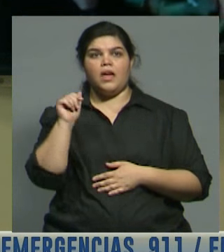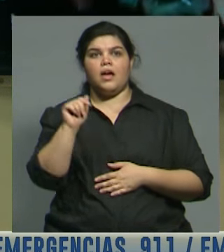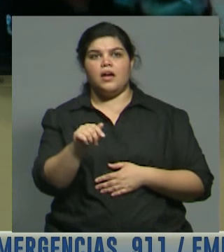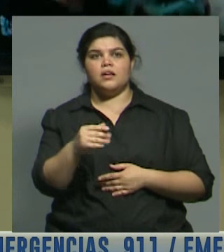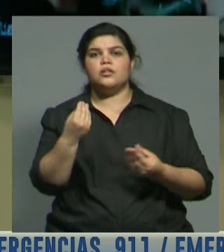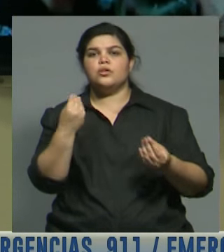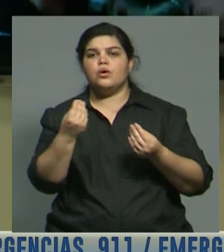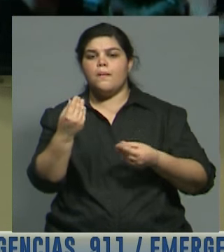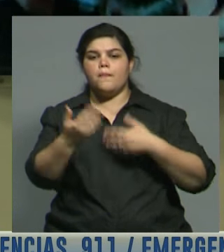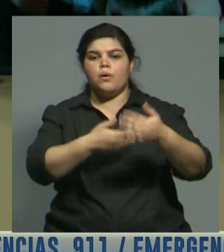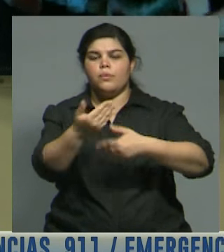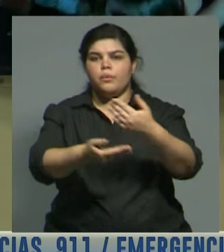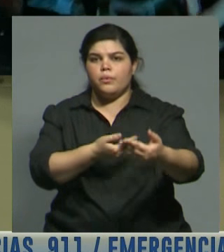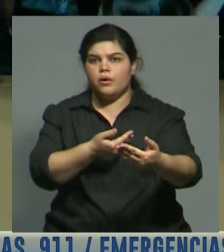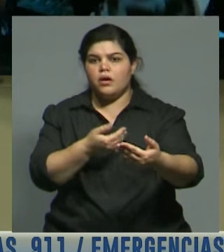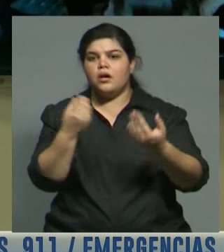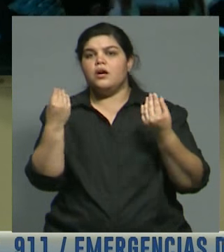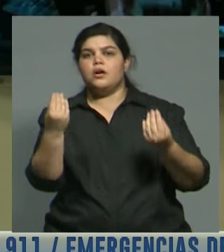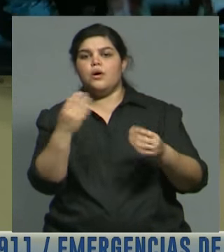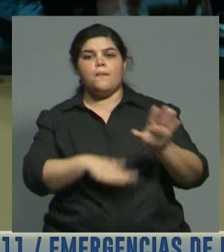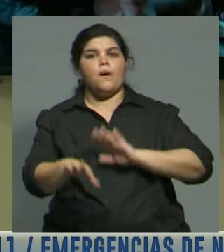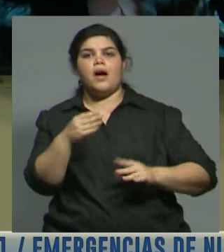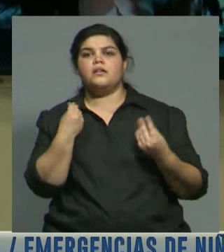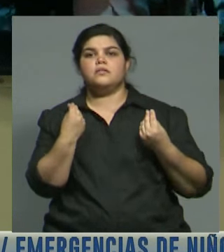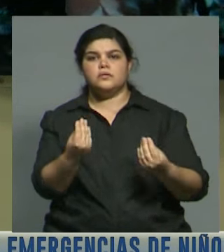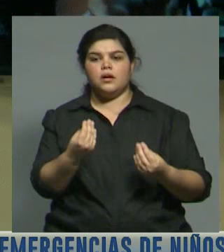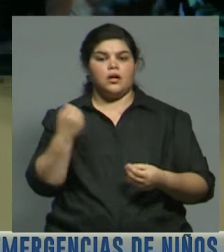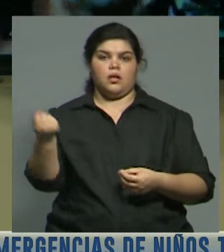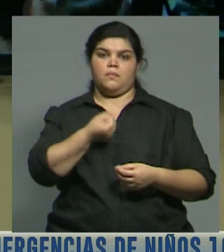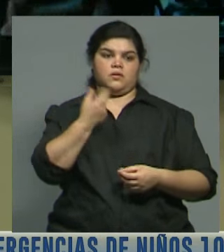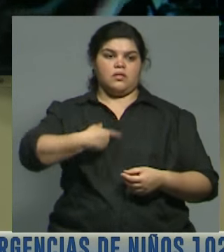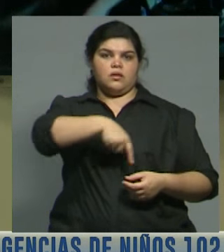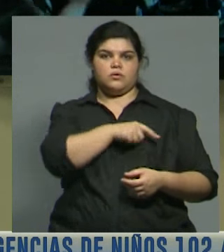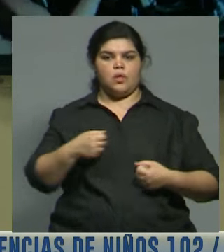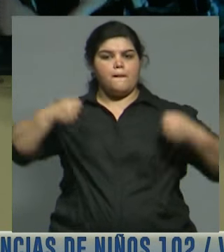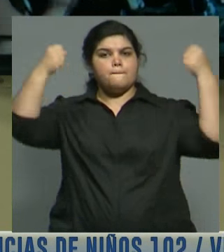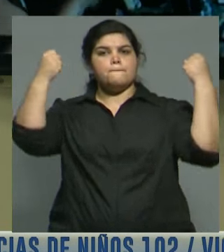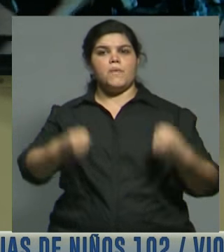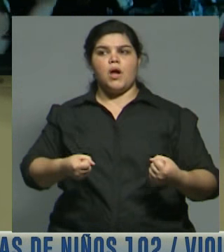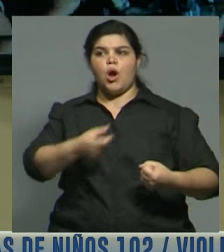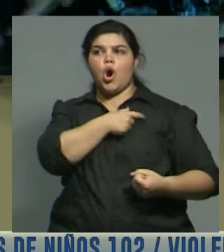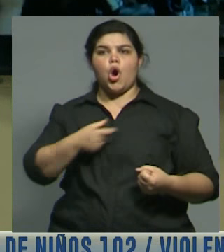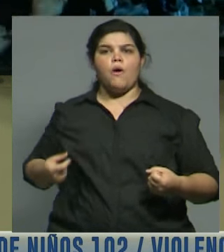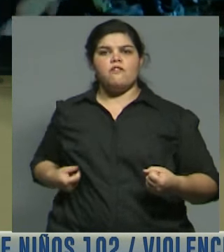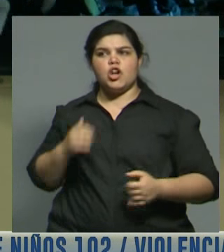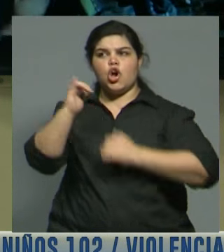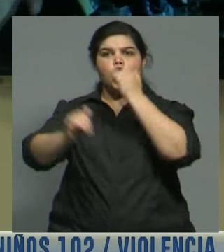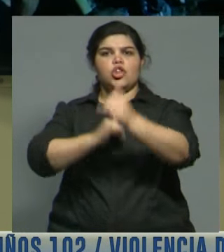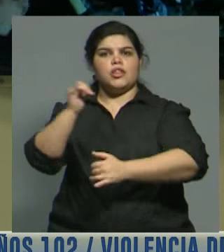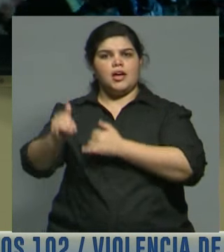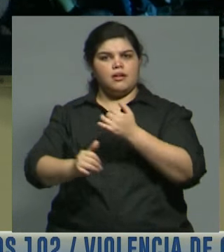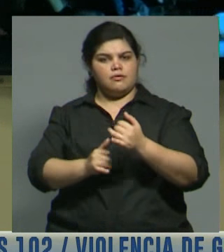solamente se puede expresar si tenemos la capacidad efectiva de poder enfrentarnos, pararnos enfrente al gobierno y disputar la legitimidad de sus